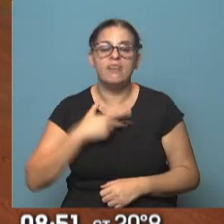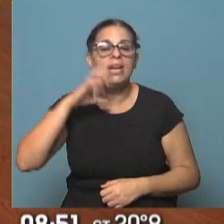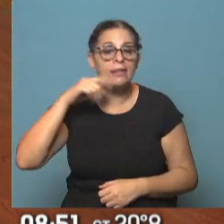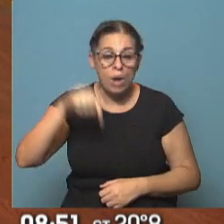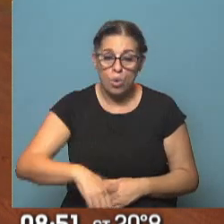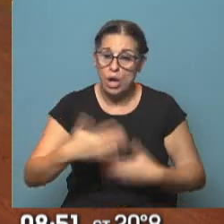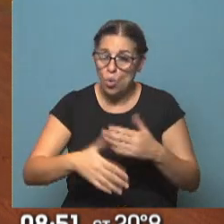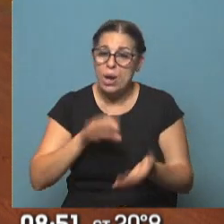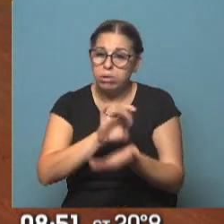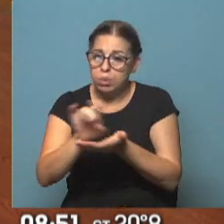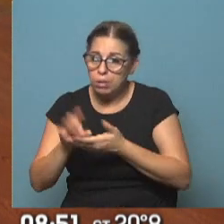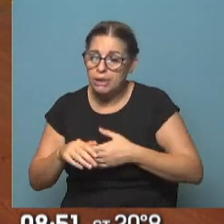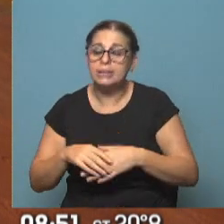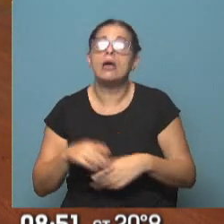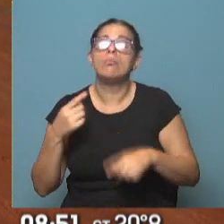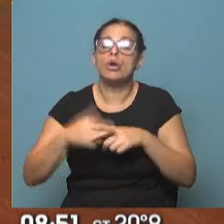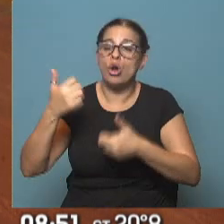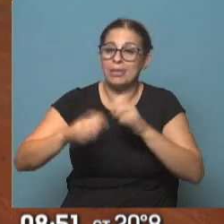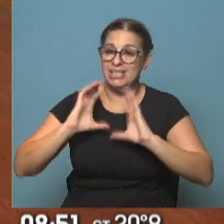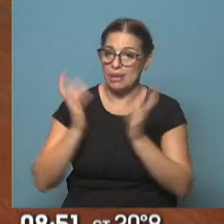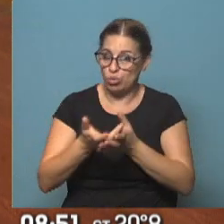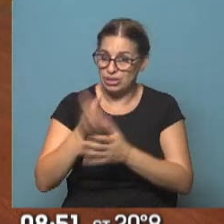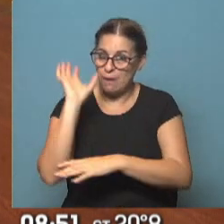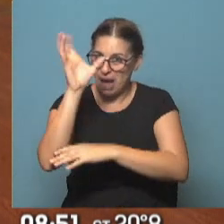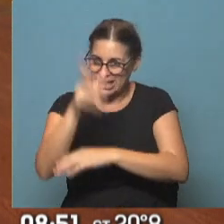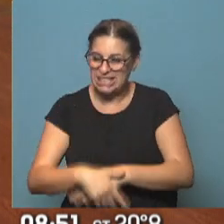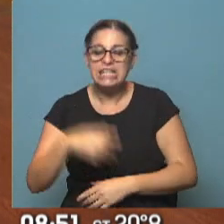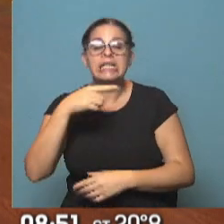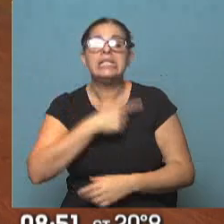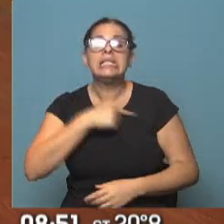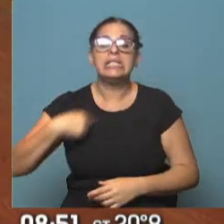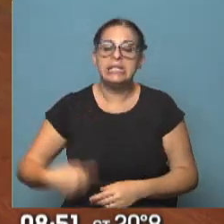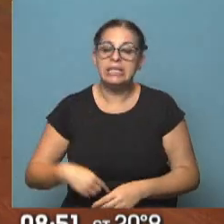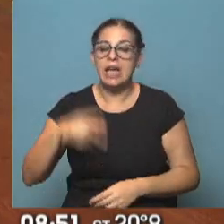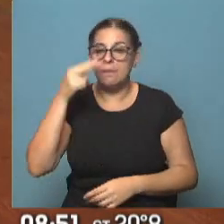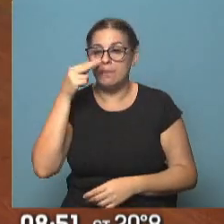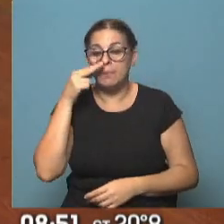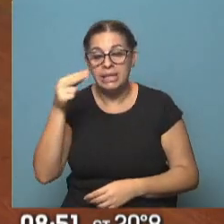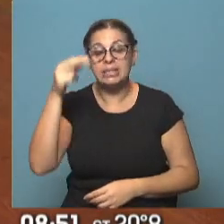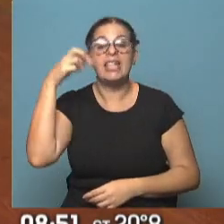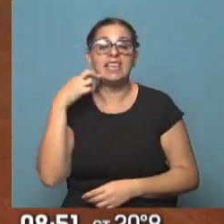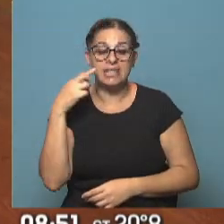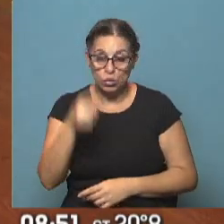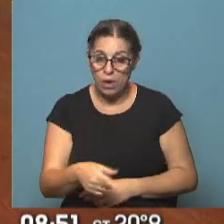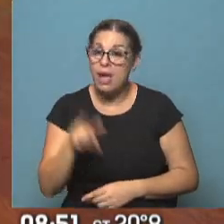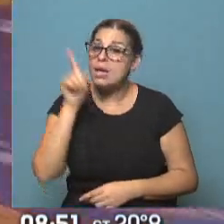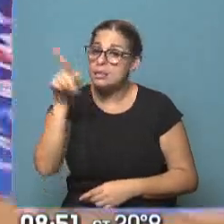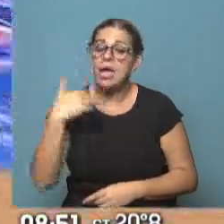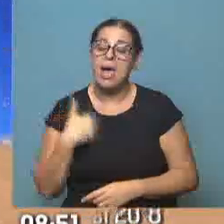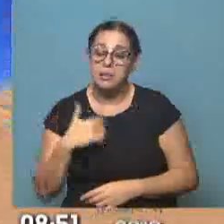Se están jugando las eliminatorias al Mundial de Básquetbol China 2019. Allí,